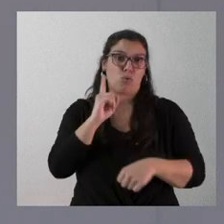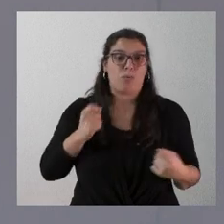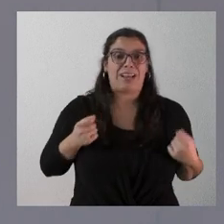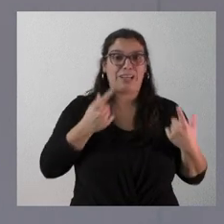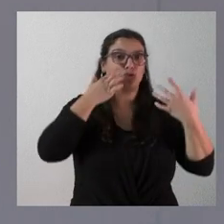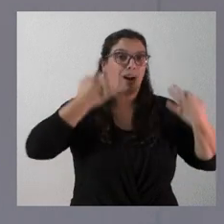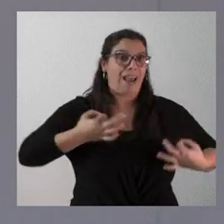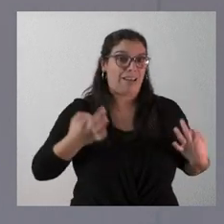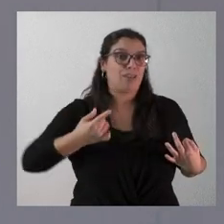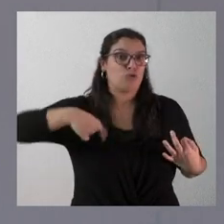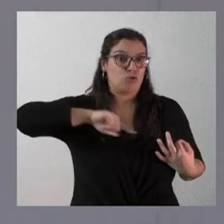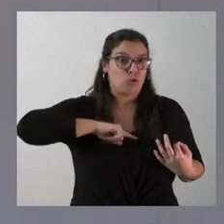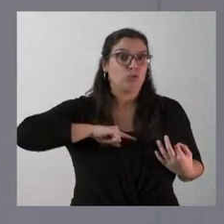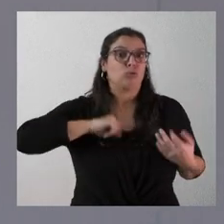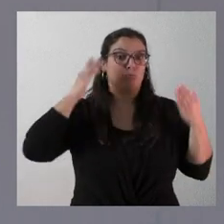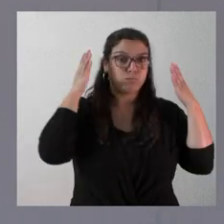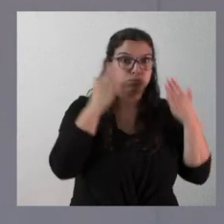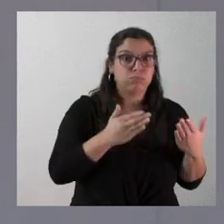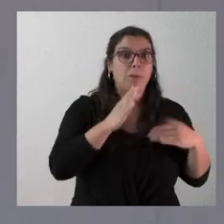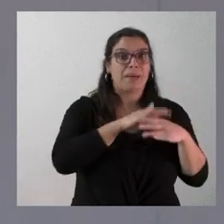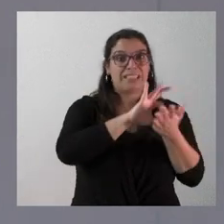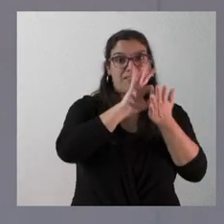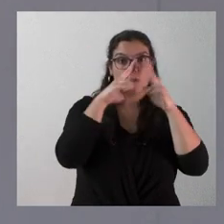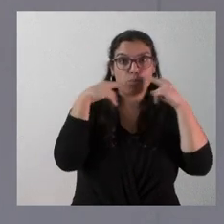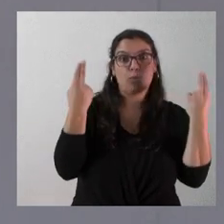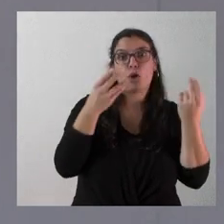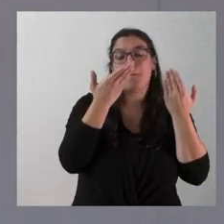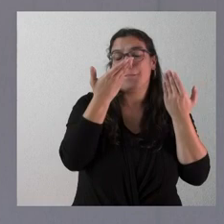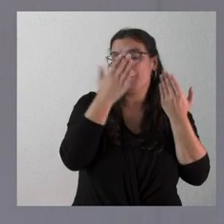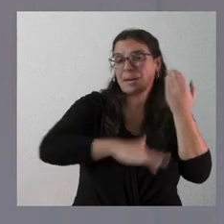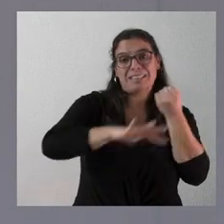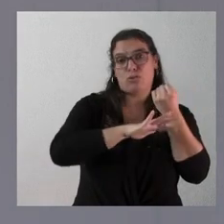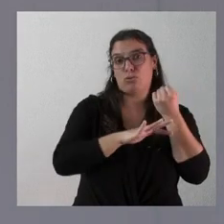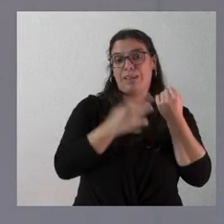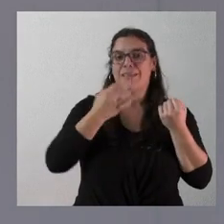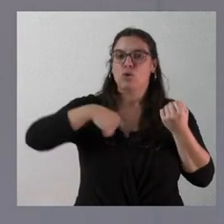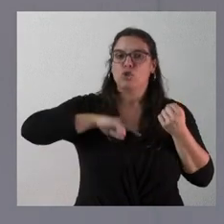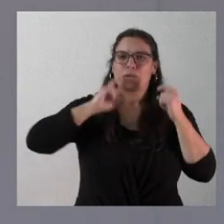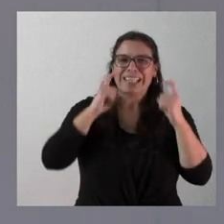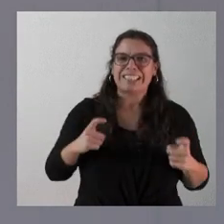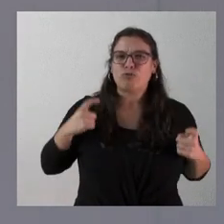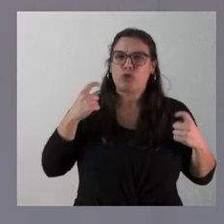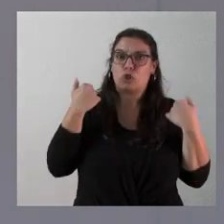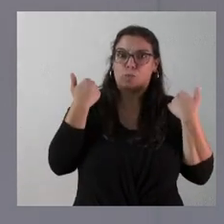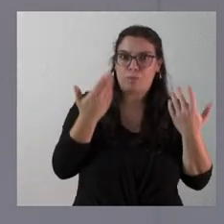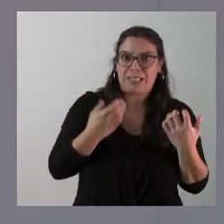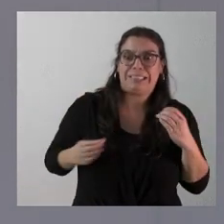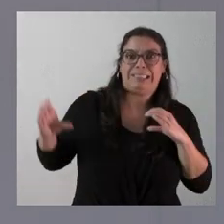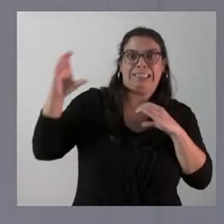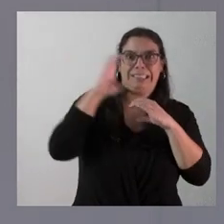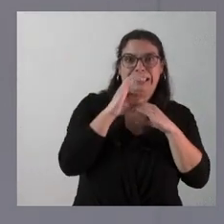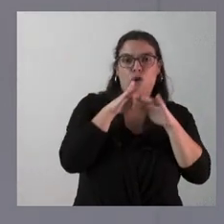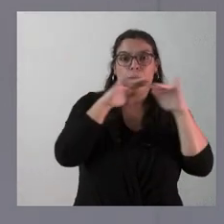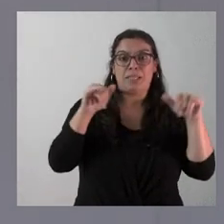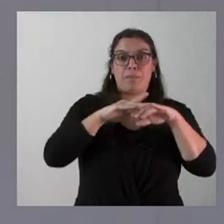que la junta de Castilla y León destina a estos servicios públicos esenciales y tenemos que hacer un esfuerzo adicional en este caso para este presupuesto año